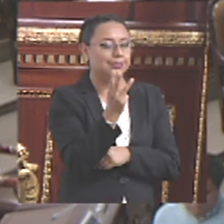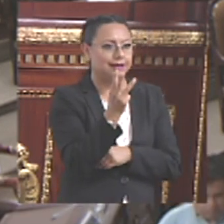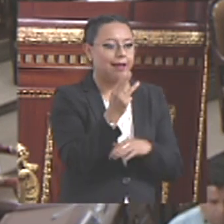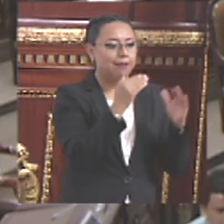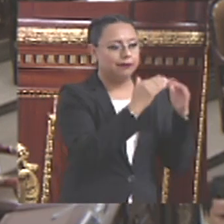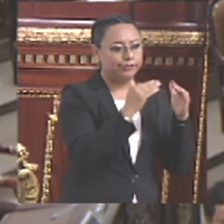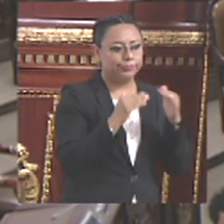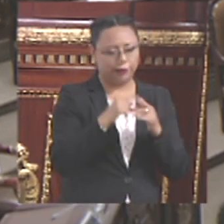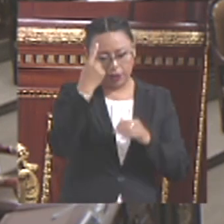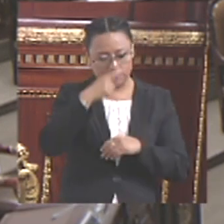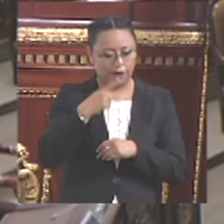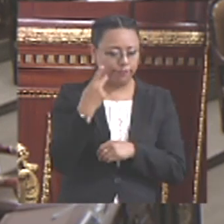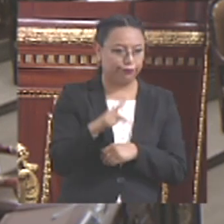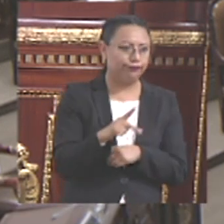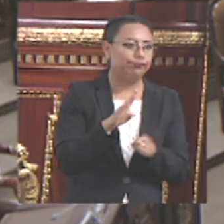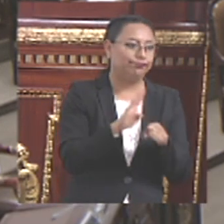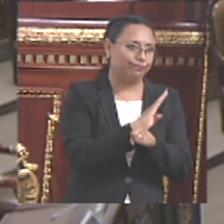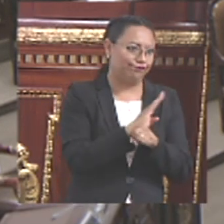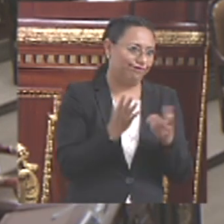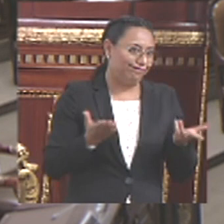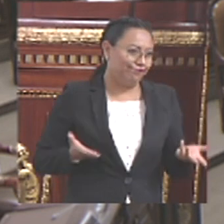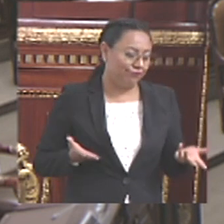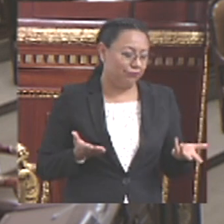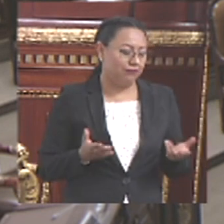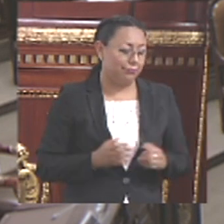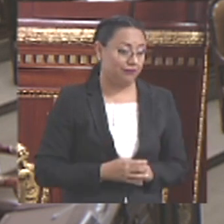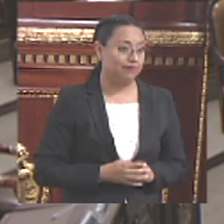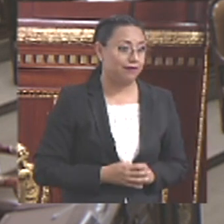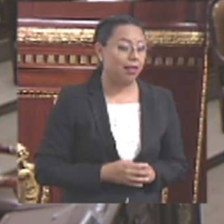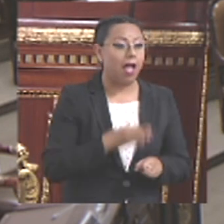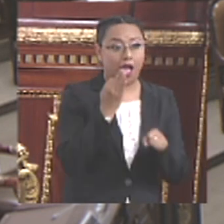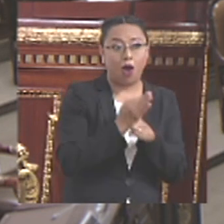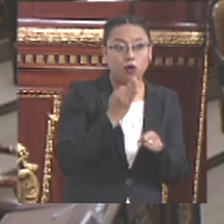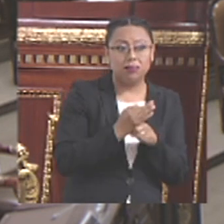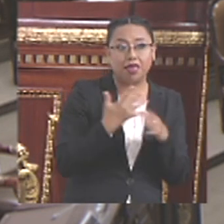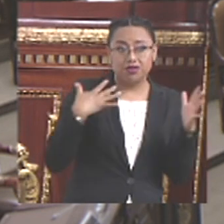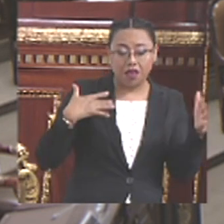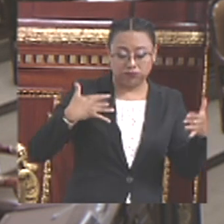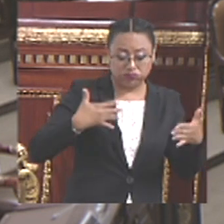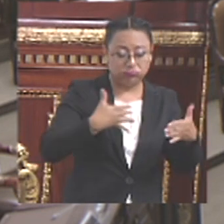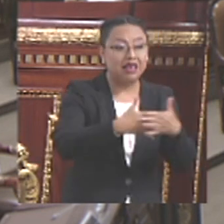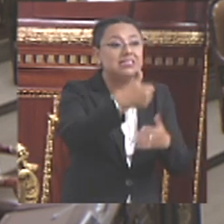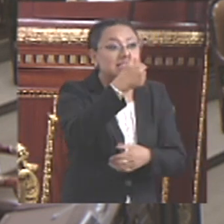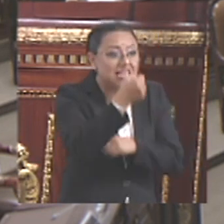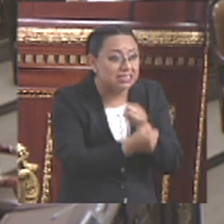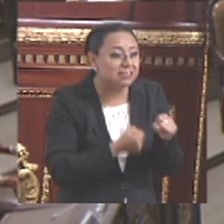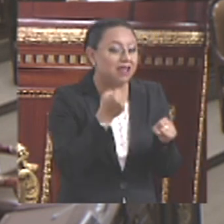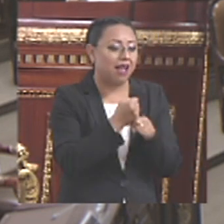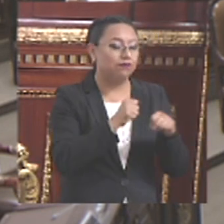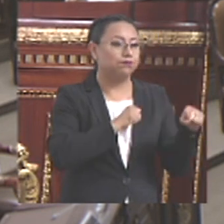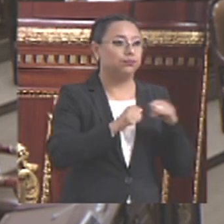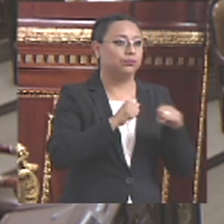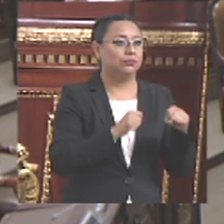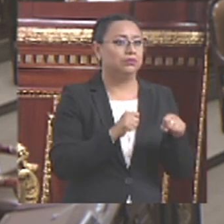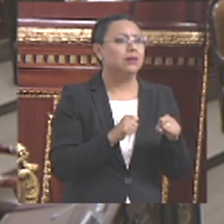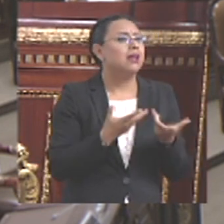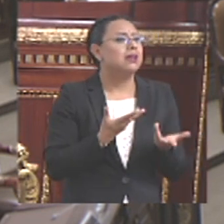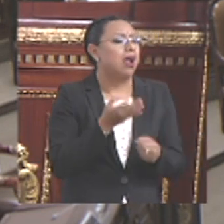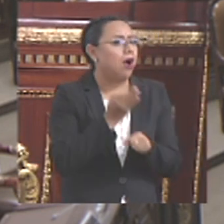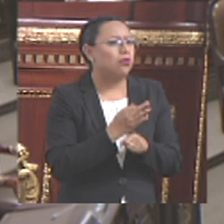su atención. Hoy, a 6 años del sismo, aproximadamente hay